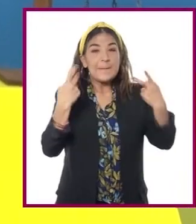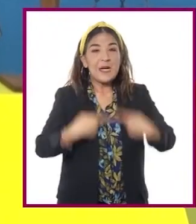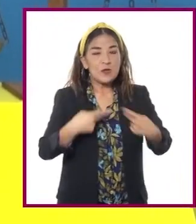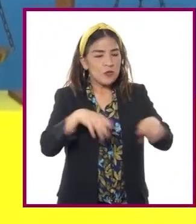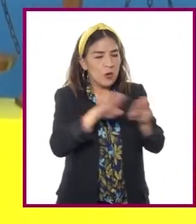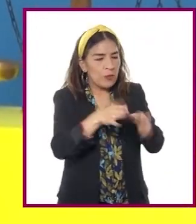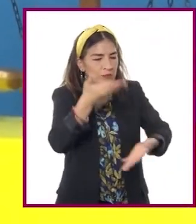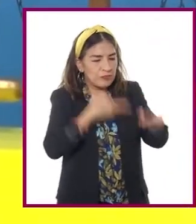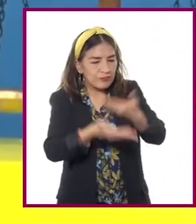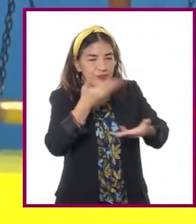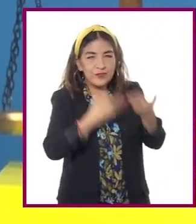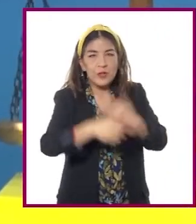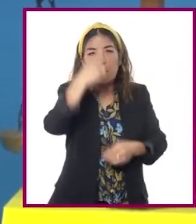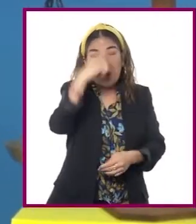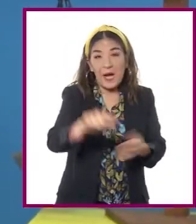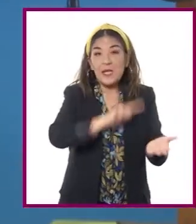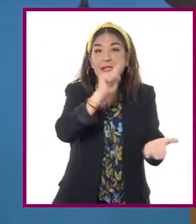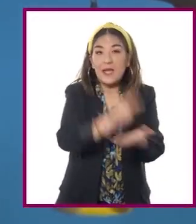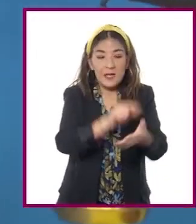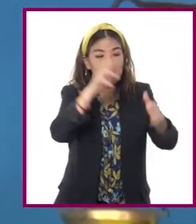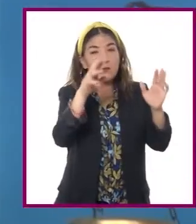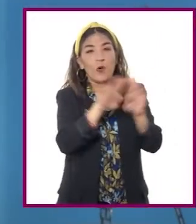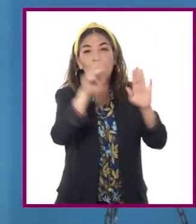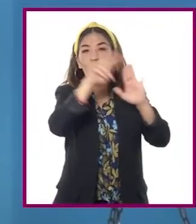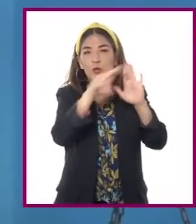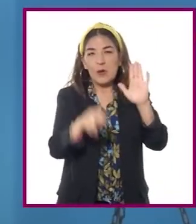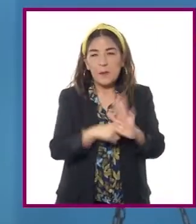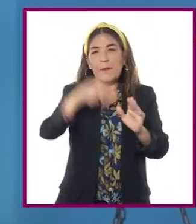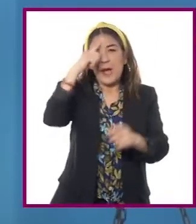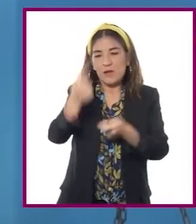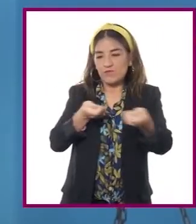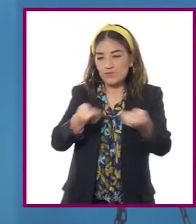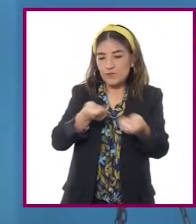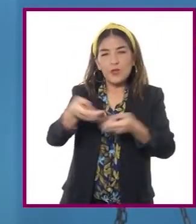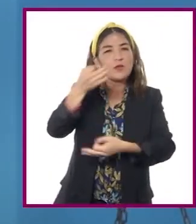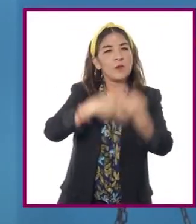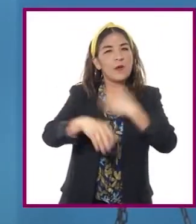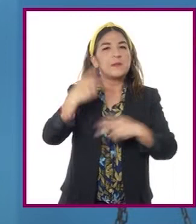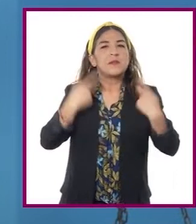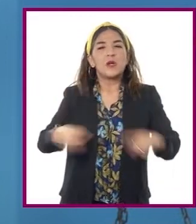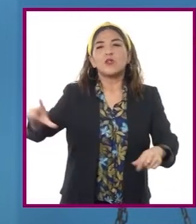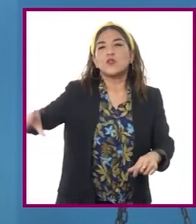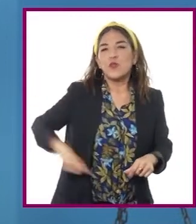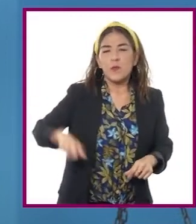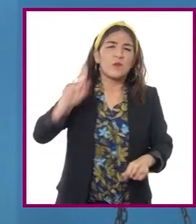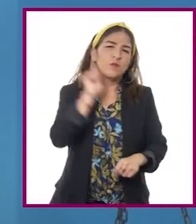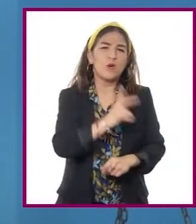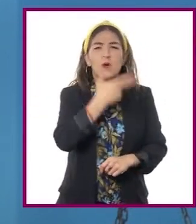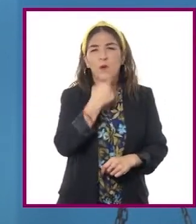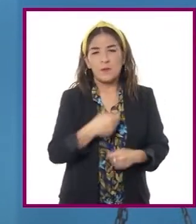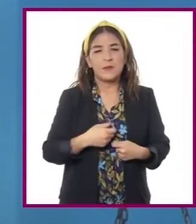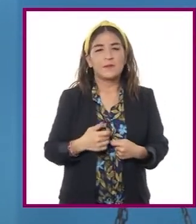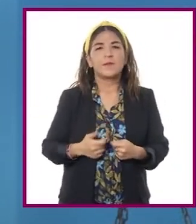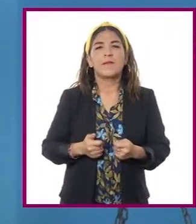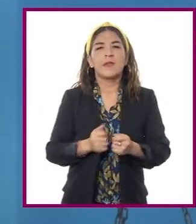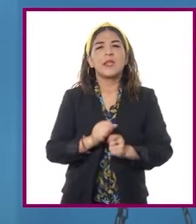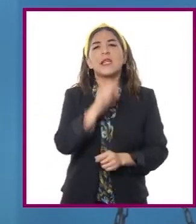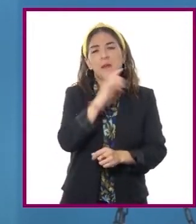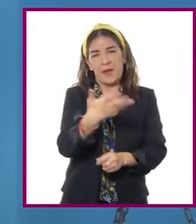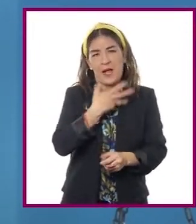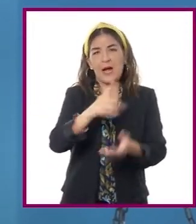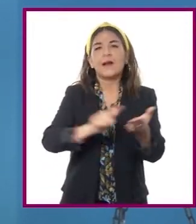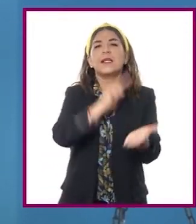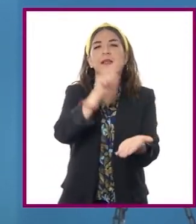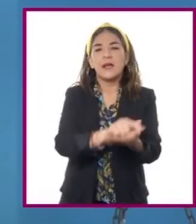y sirven para regular el comportamiento de las y los gobernados. Pueden existir leyes en cada uno de